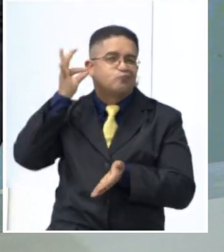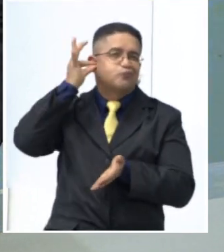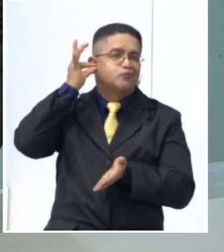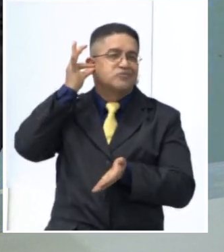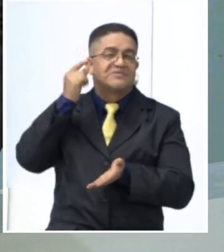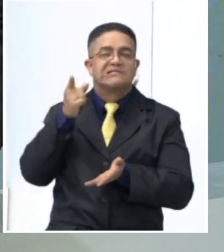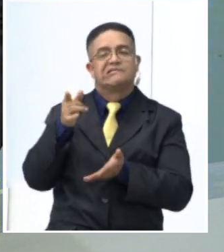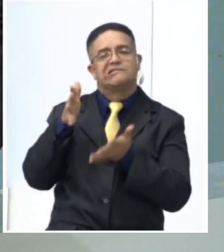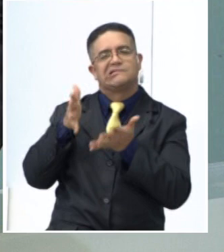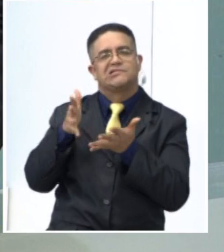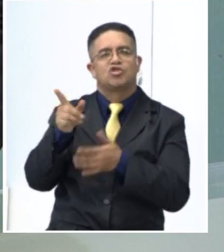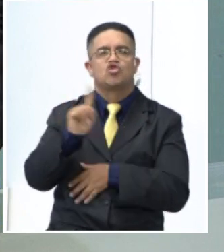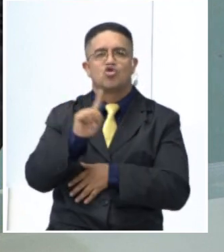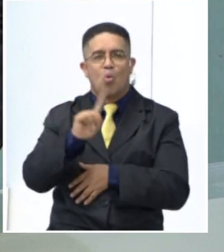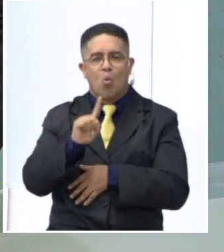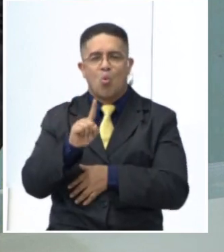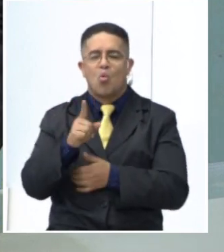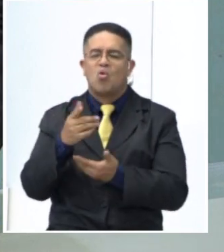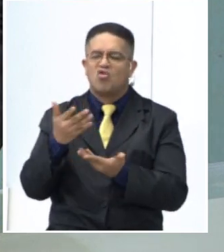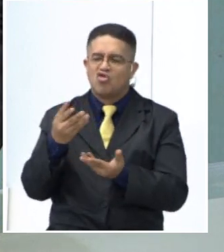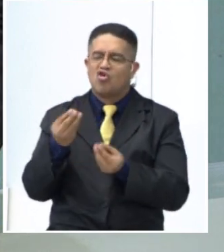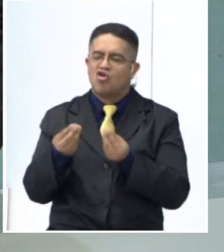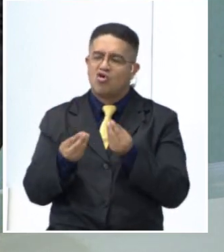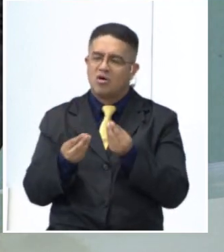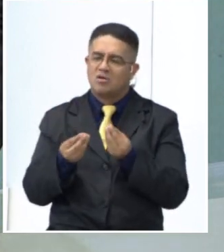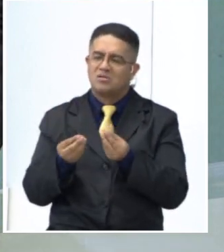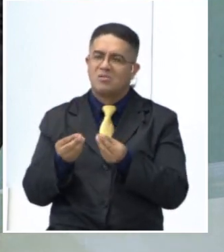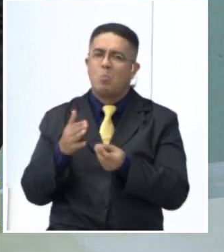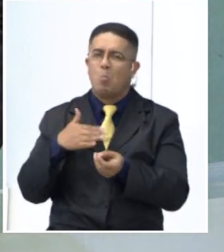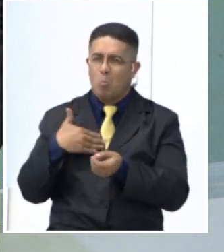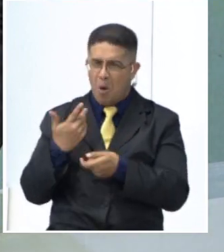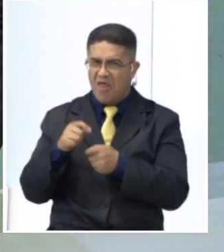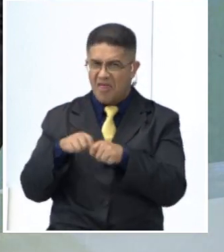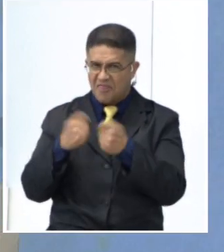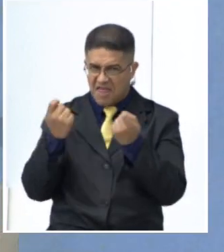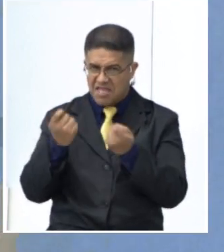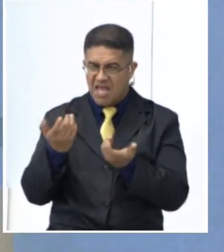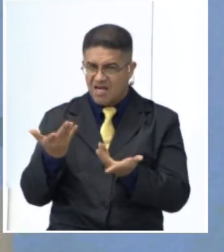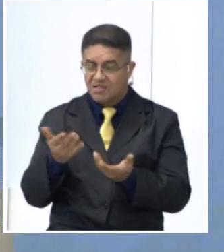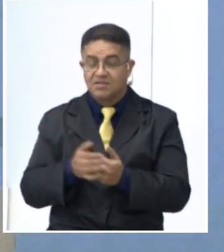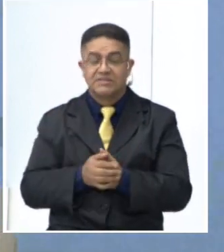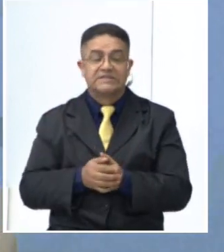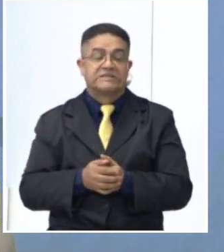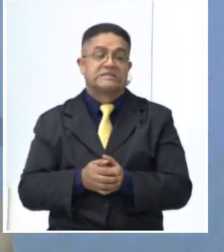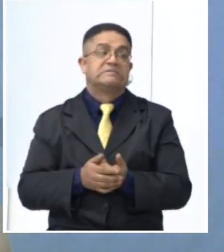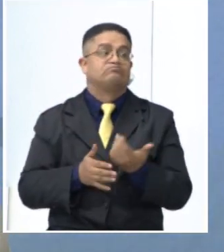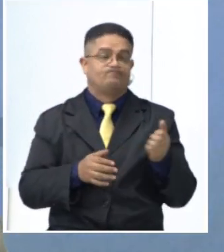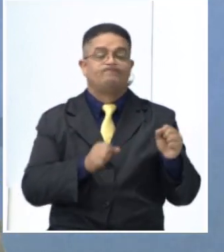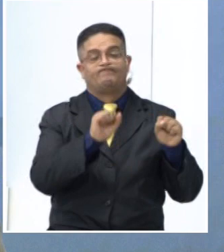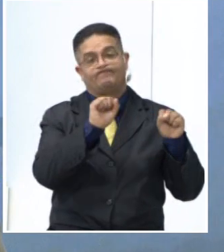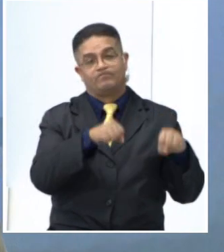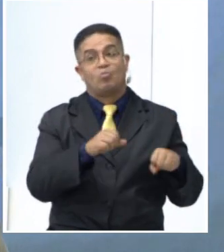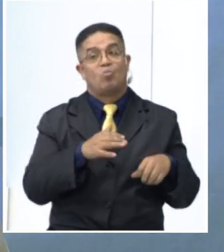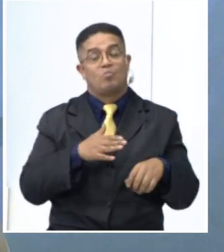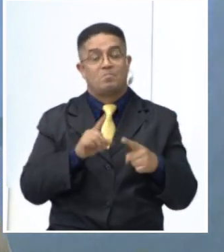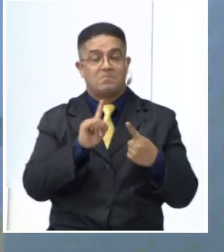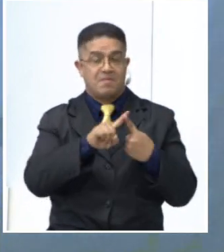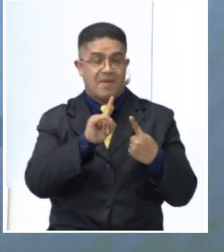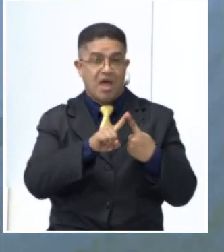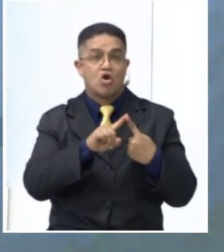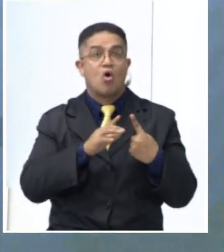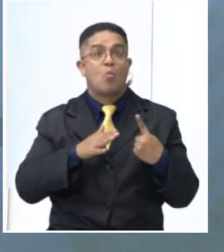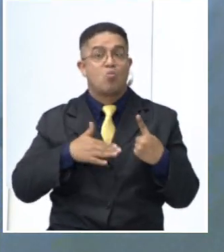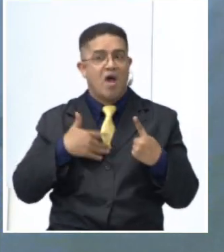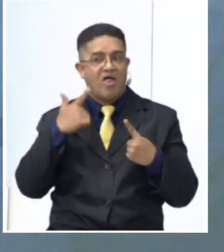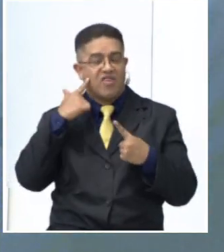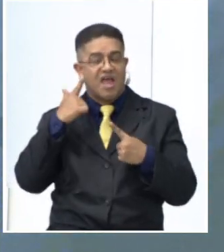recomendados. ¿Cuáles podrían ser las consecuencias del uso de este tipo de instrumento? El hisopo puede traer como consecuencia, primero, un acúmulo